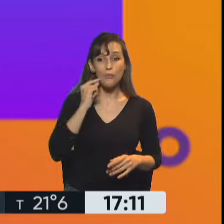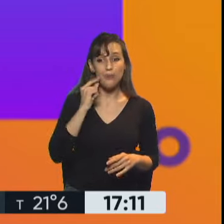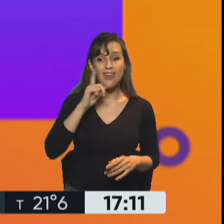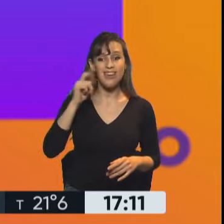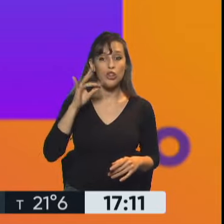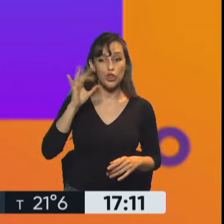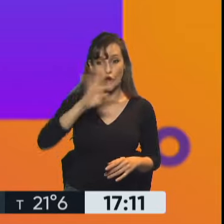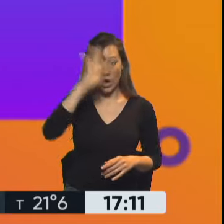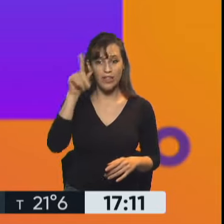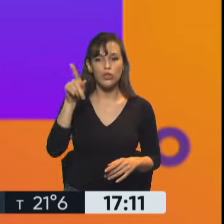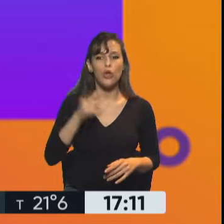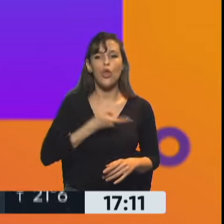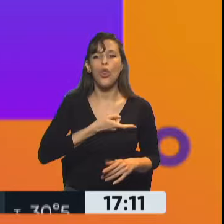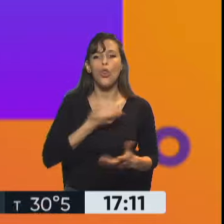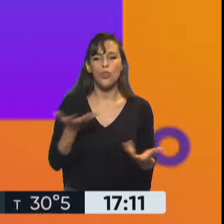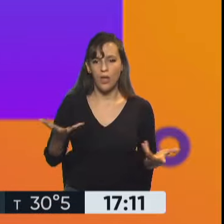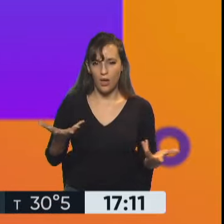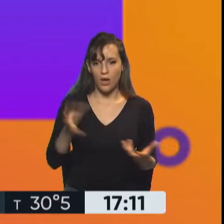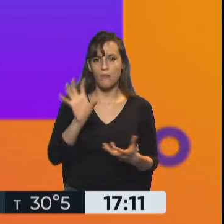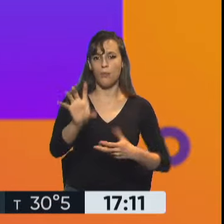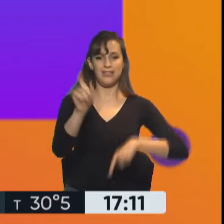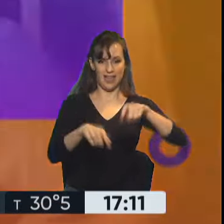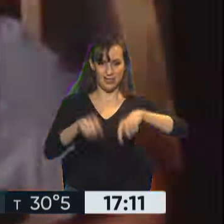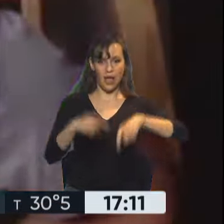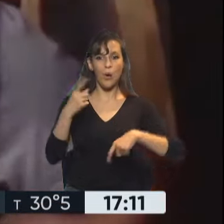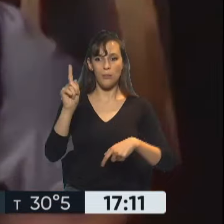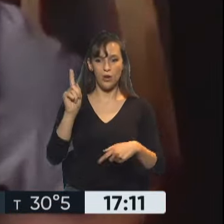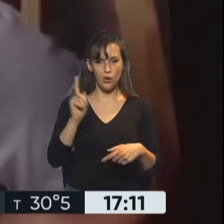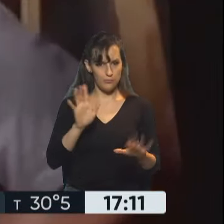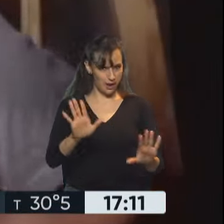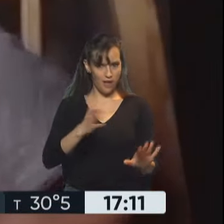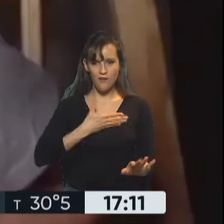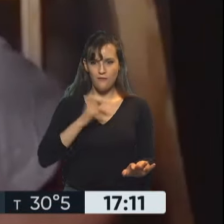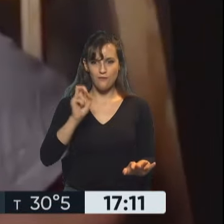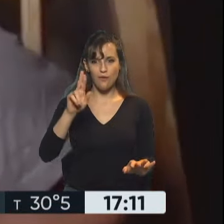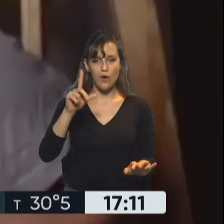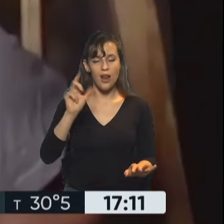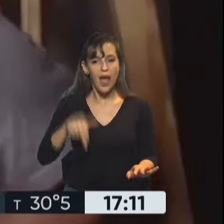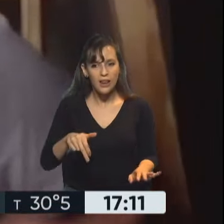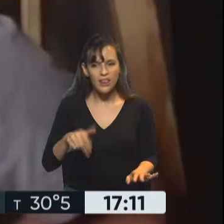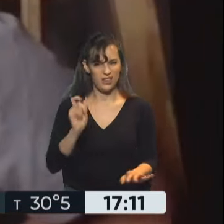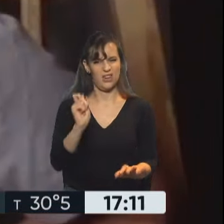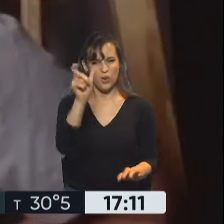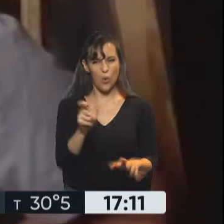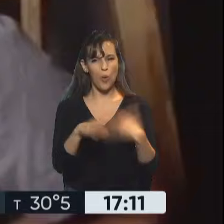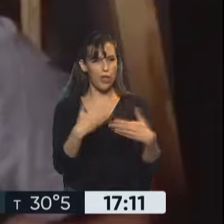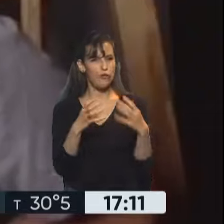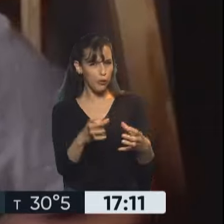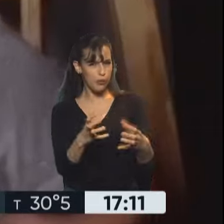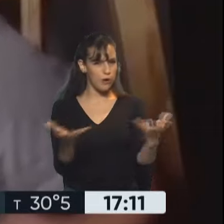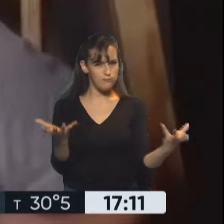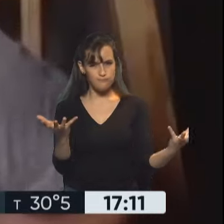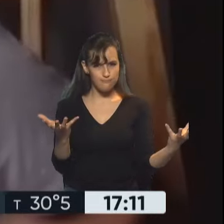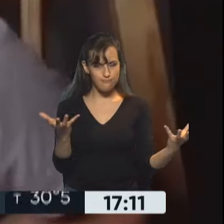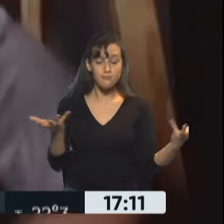el Indio Froilanes? Me encanta porque Forlán es el jugador de fútbol, ¿o no? Si mal no recuerdo. Vamos a preguntarle todo